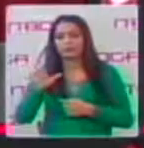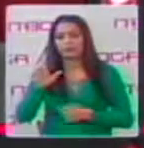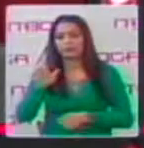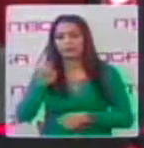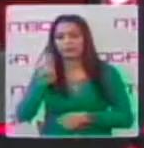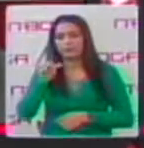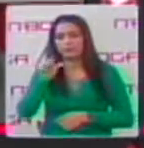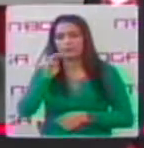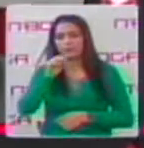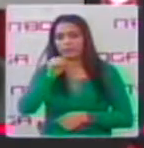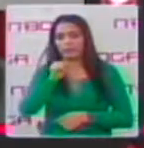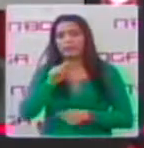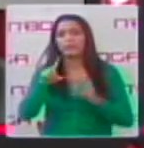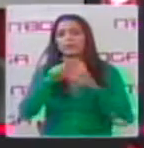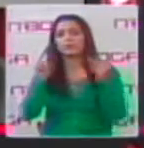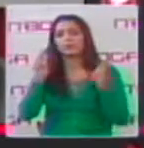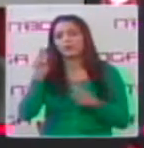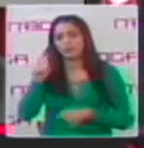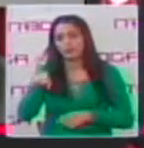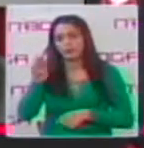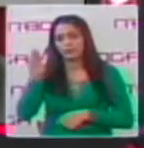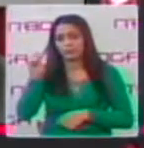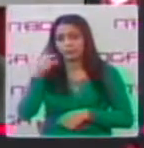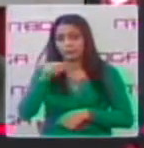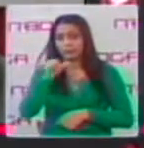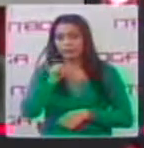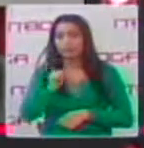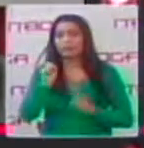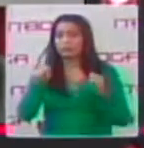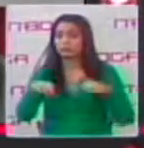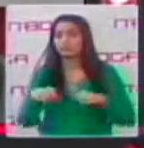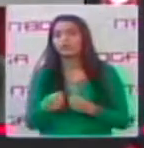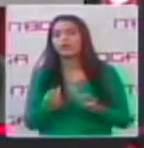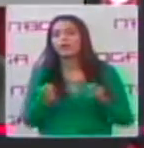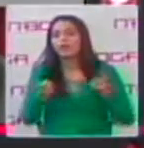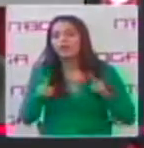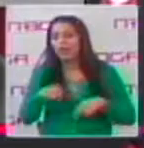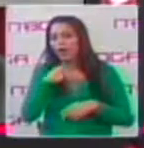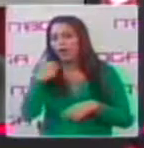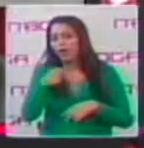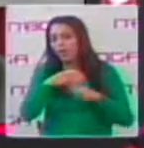la sección En Boga. No solo eso, recuerden que además pueden chequear cada una de las notas que salen en nuestro